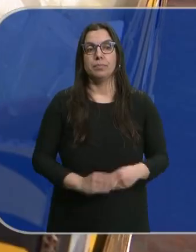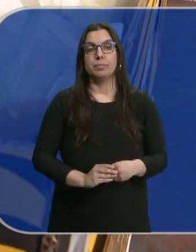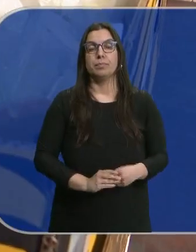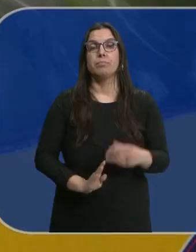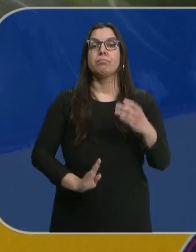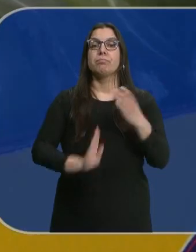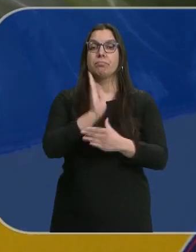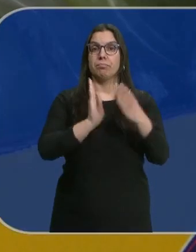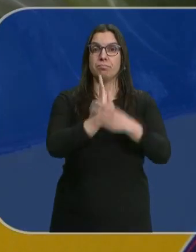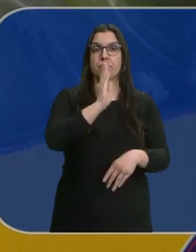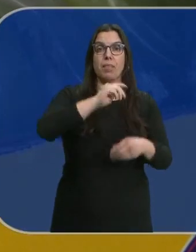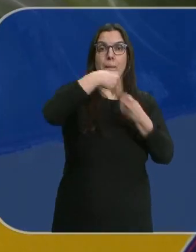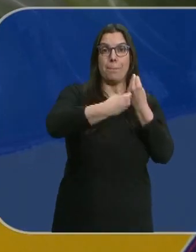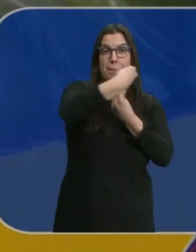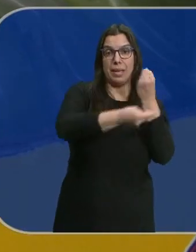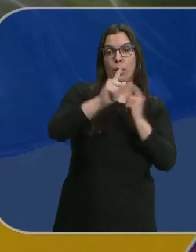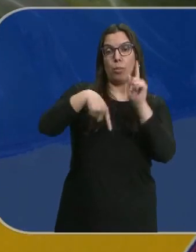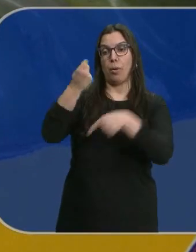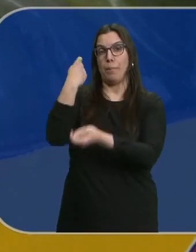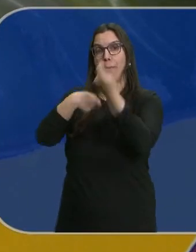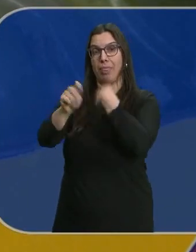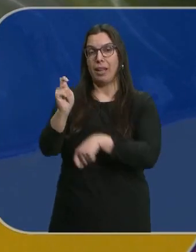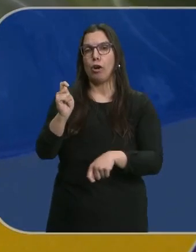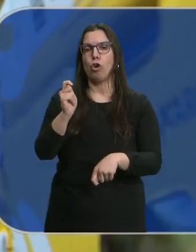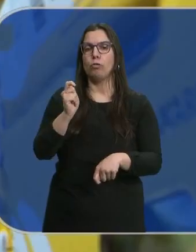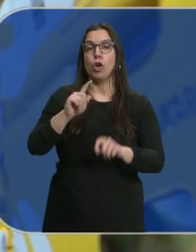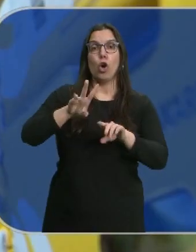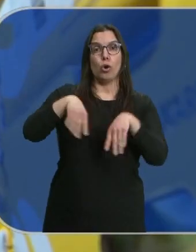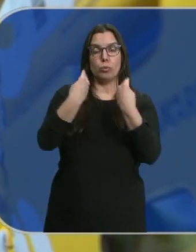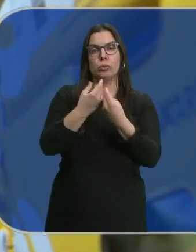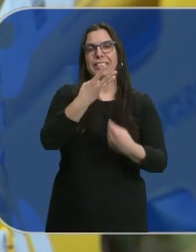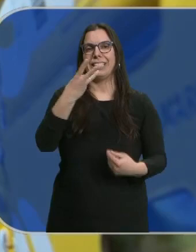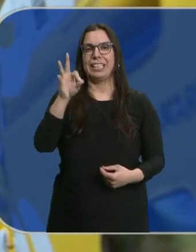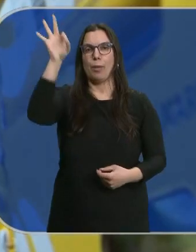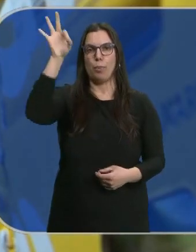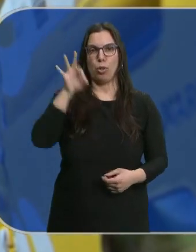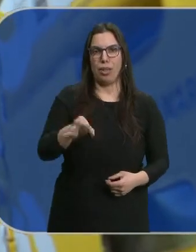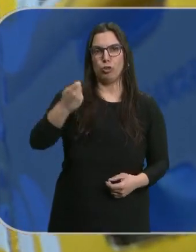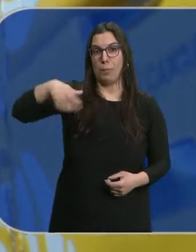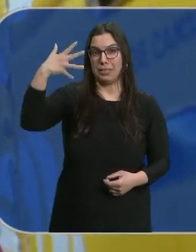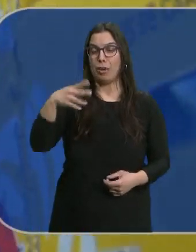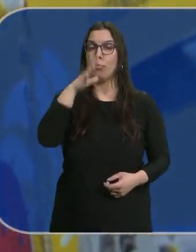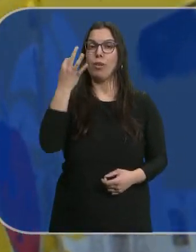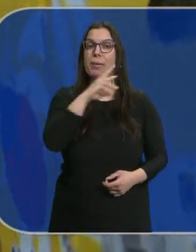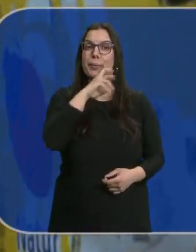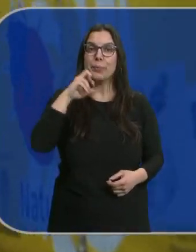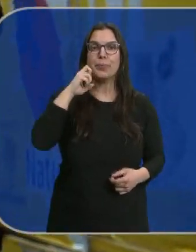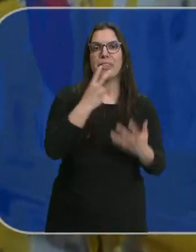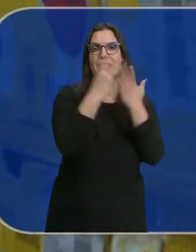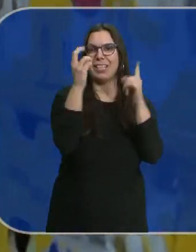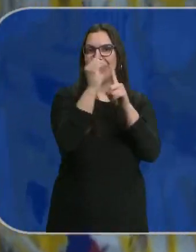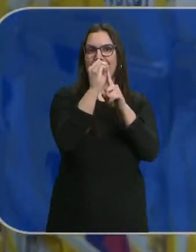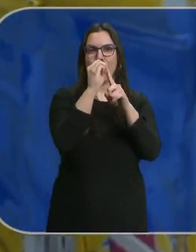Producir plátanos y venderlos en el mercado, por ejemplo, es un 30% más caro. Tienen que almacenarse a una temperatura concreta, 17 grados.